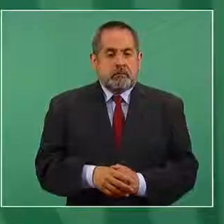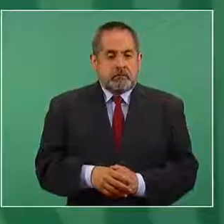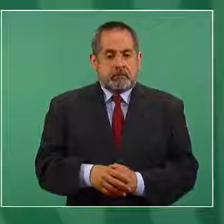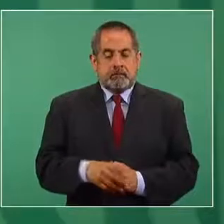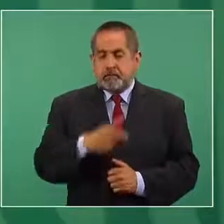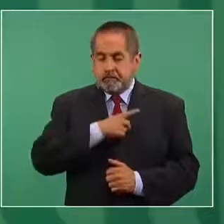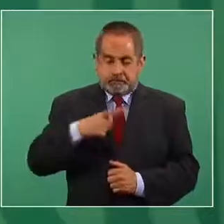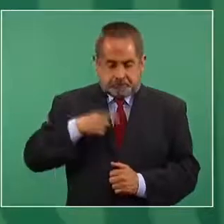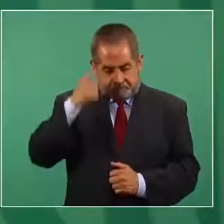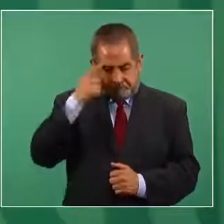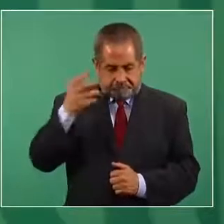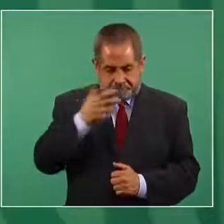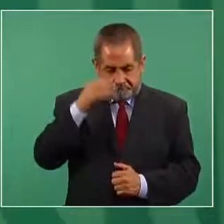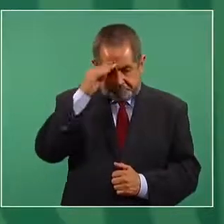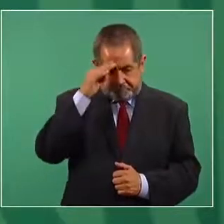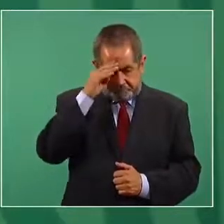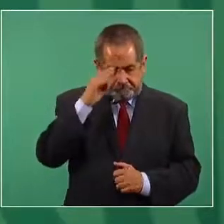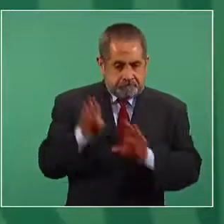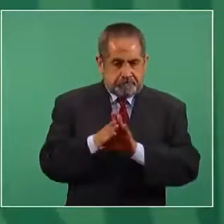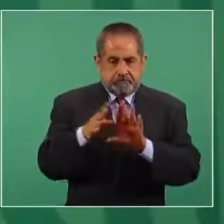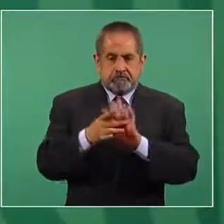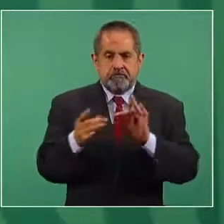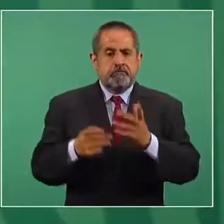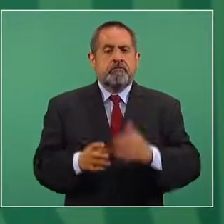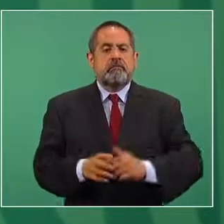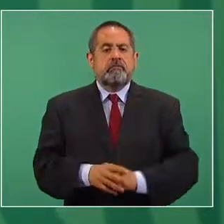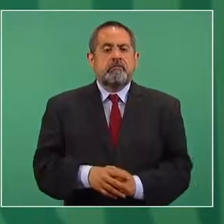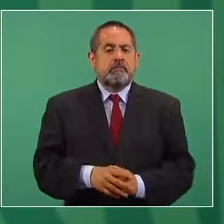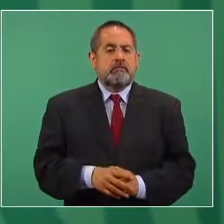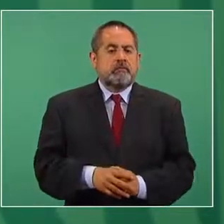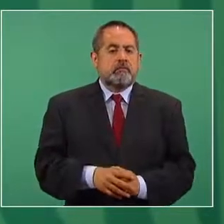actuar pues con